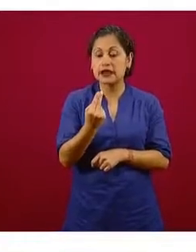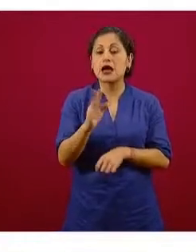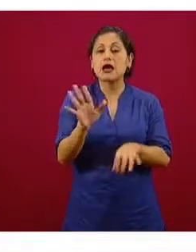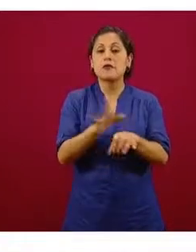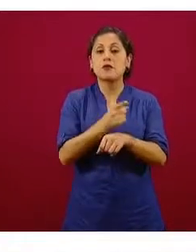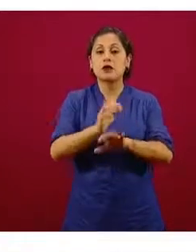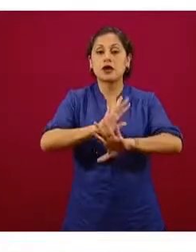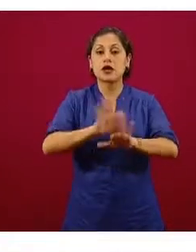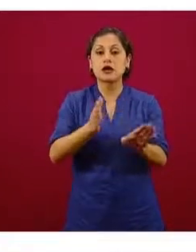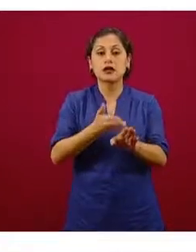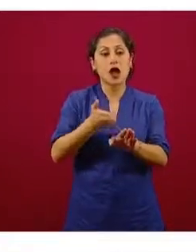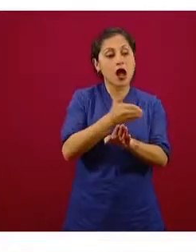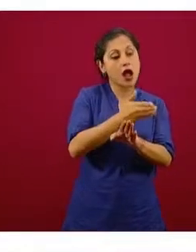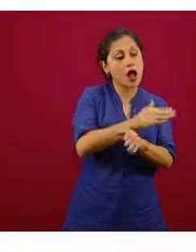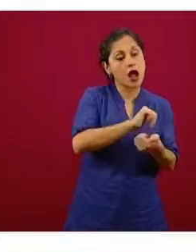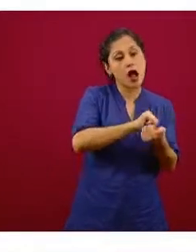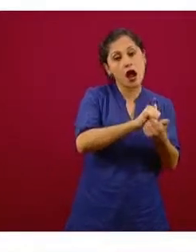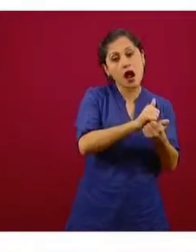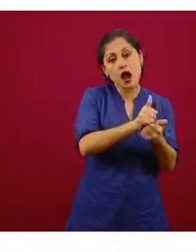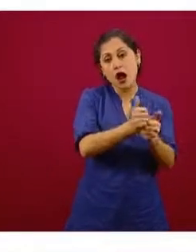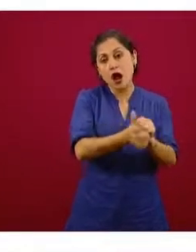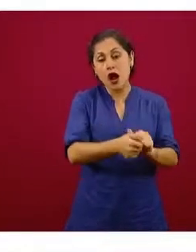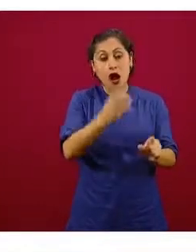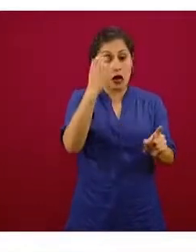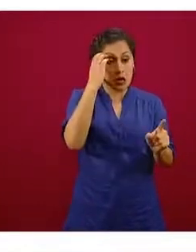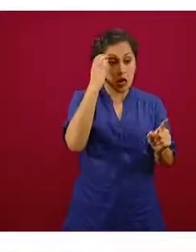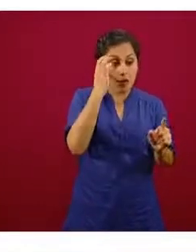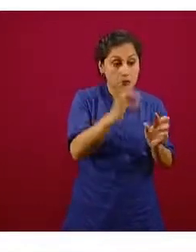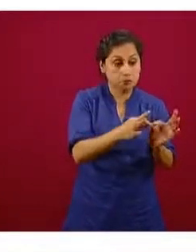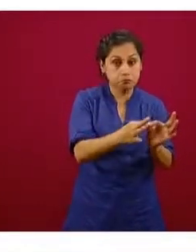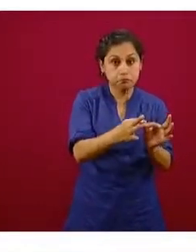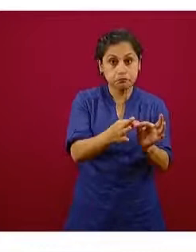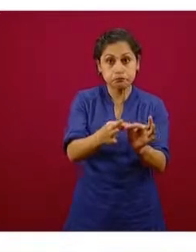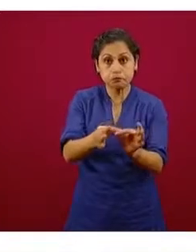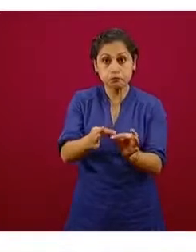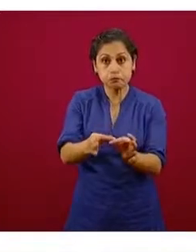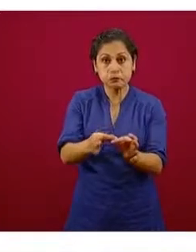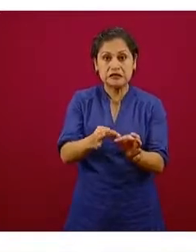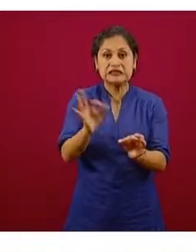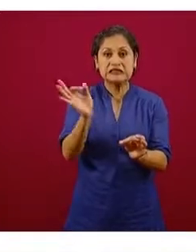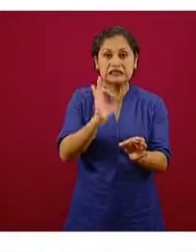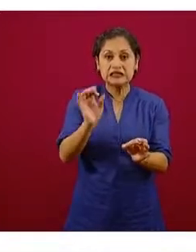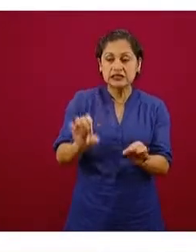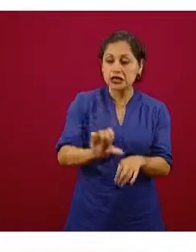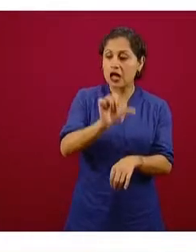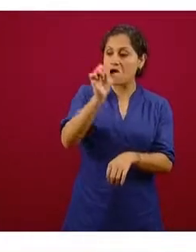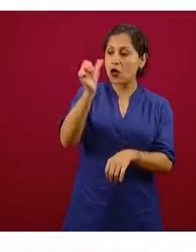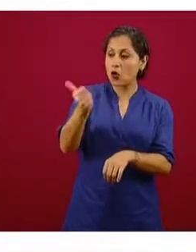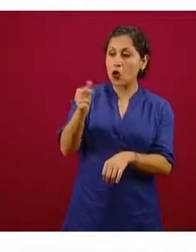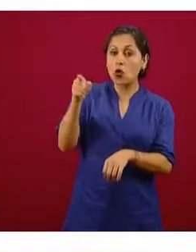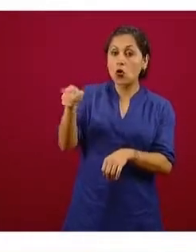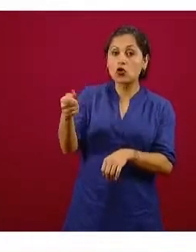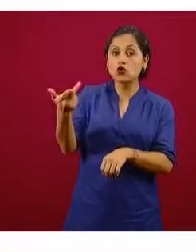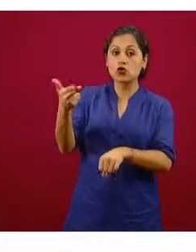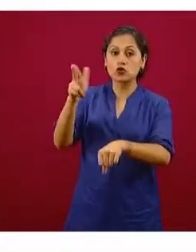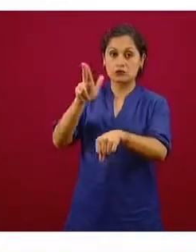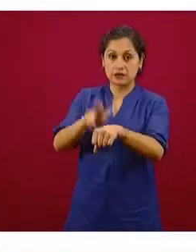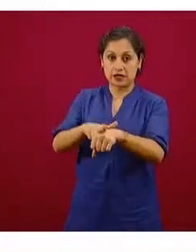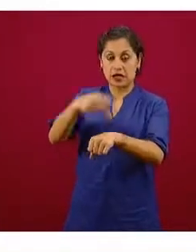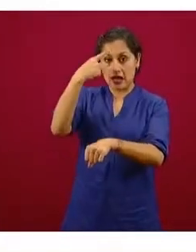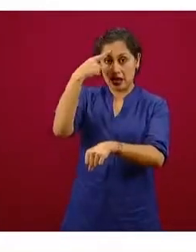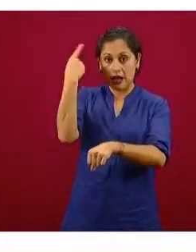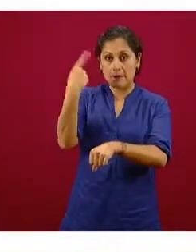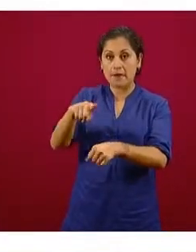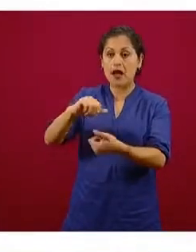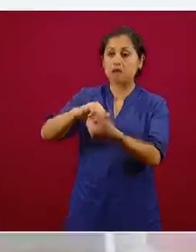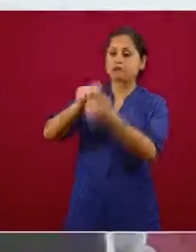reconvirtió todas las camas que podía reconvertir de una unidad, muchas veces necesita designar a otra unidad como COVID-19 para poder continuar